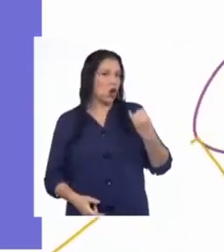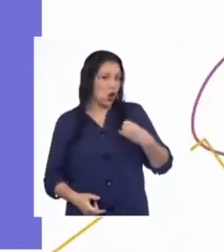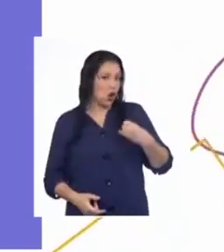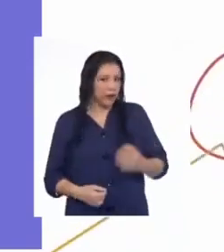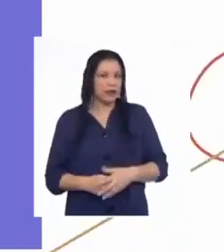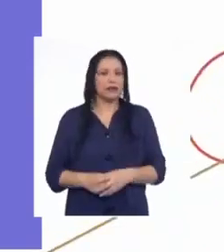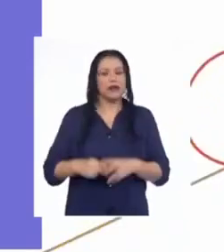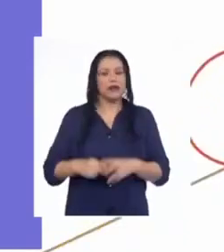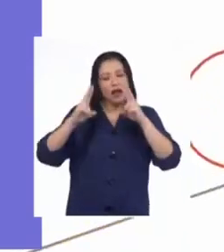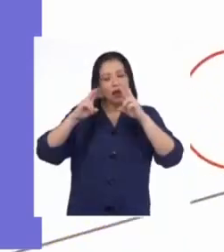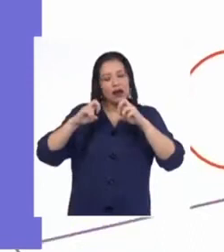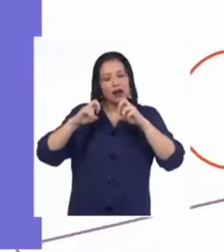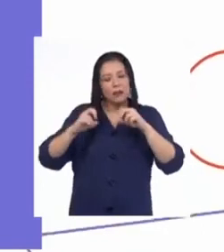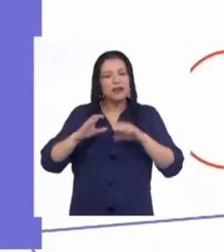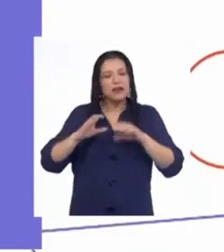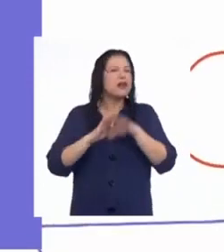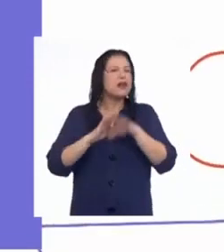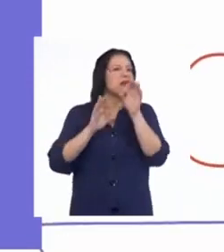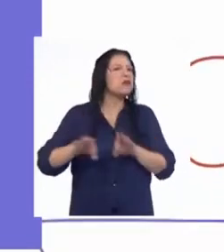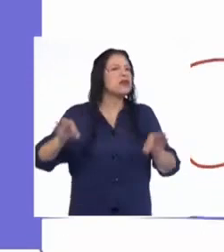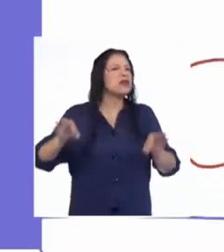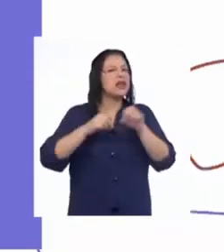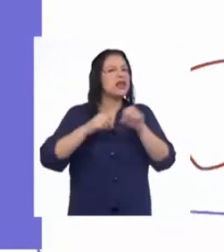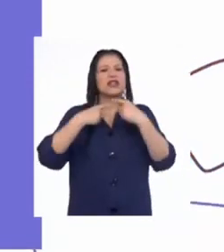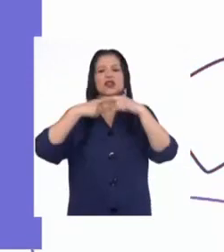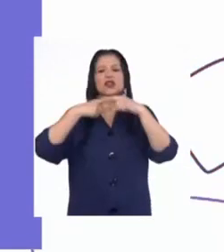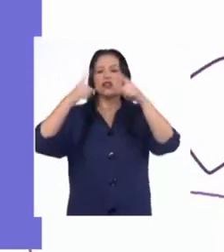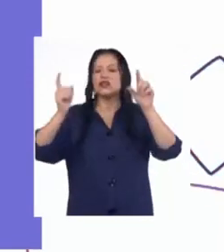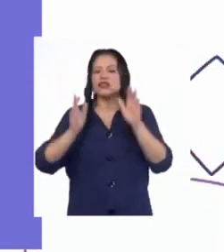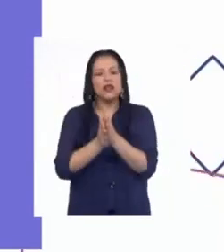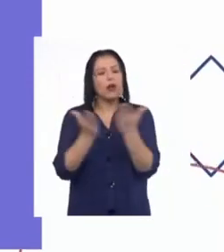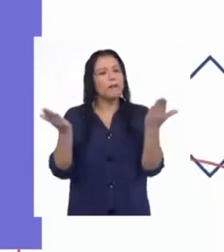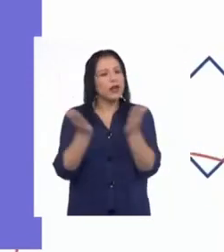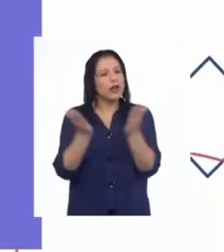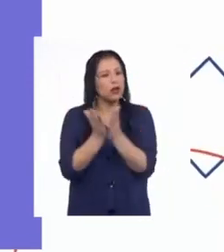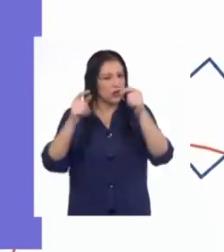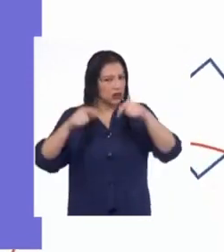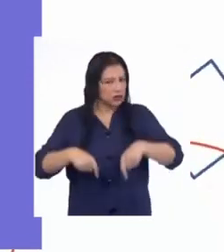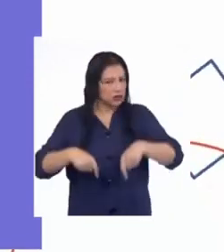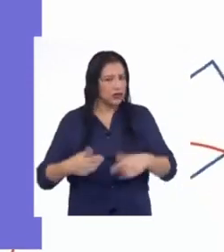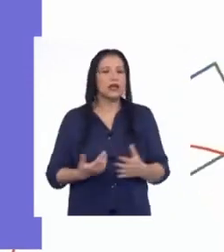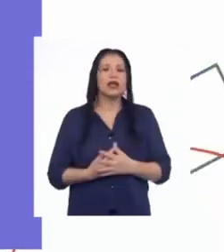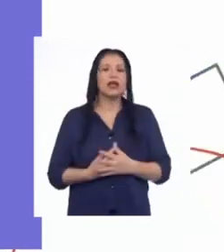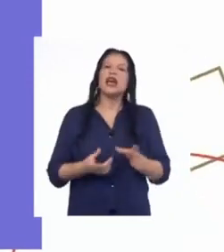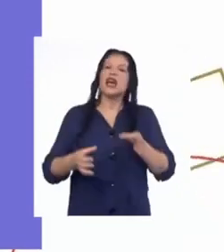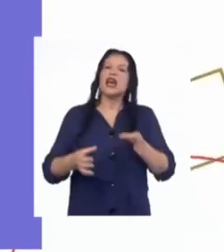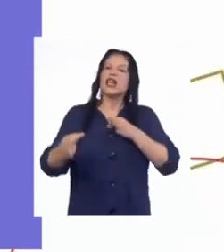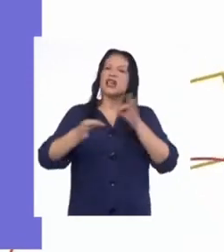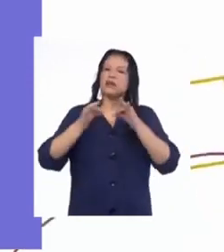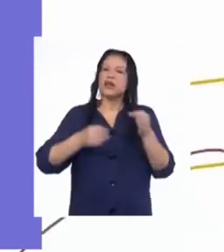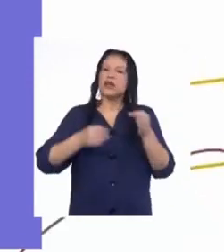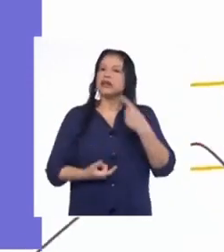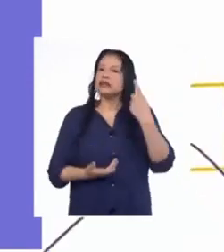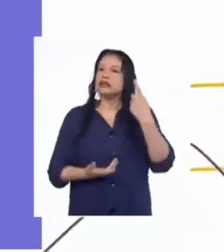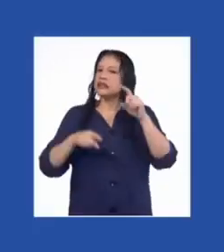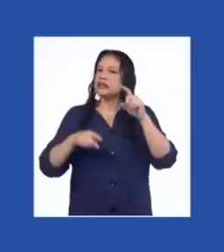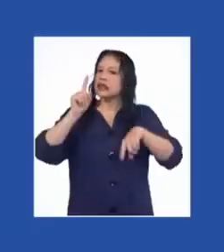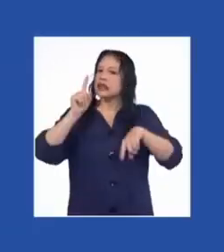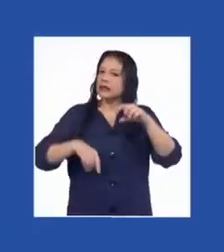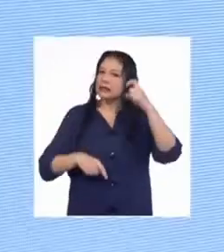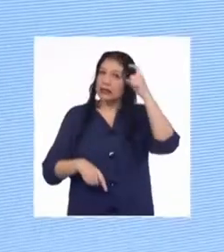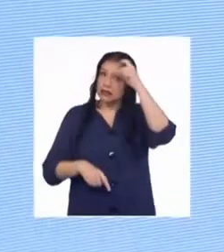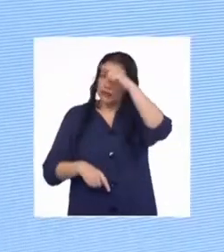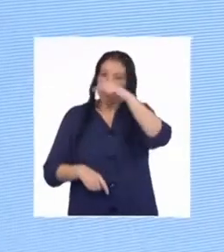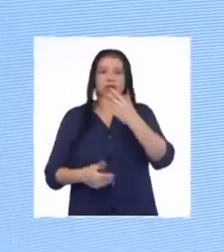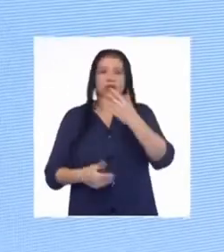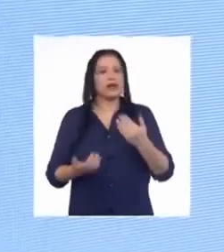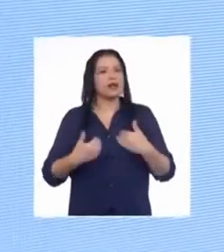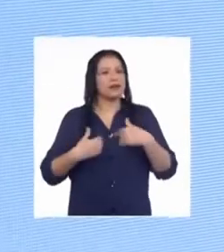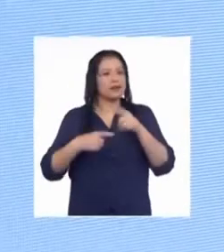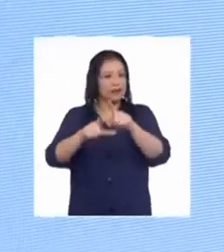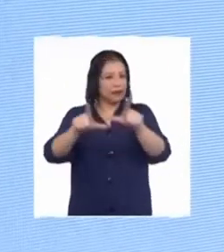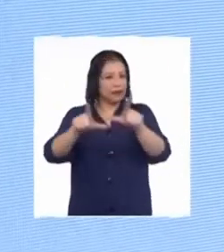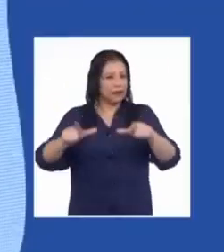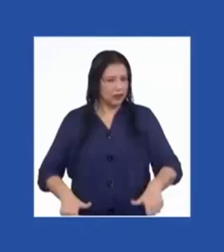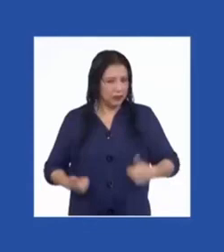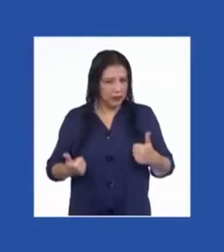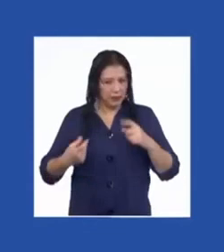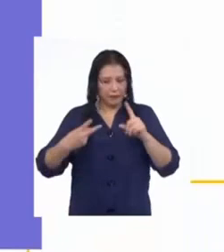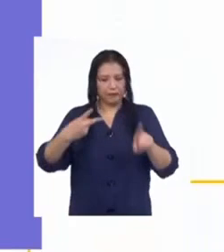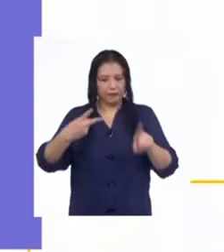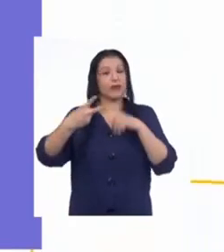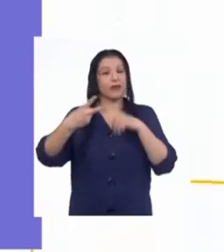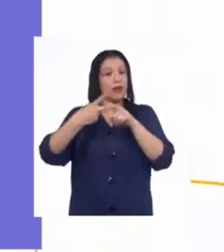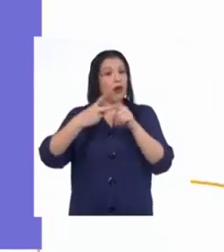Revisa las principales noticias de los diarios locales y explica si esas dificultades se dan en tu comunidad. El segundo reto